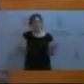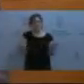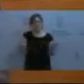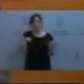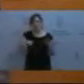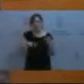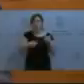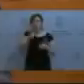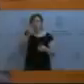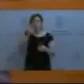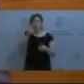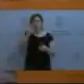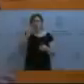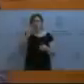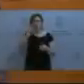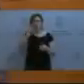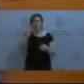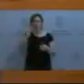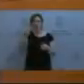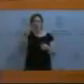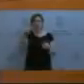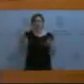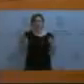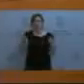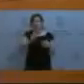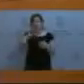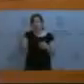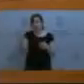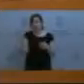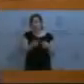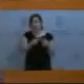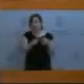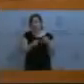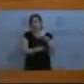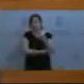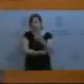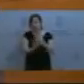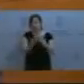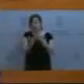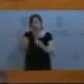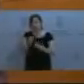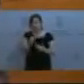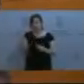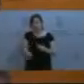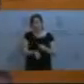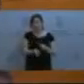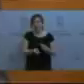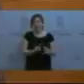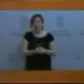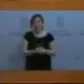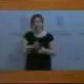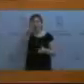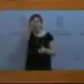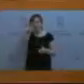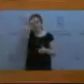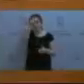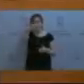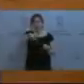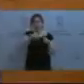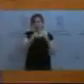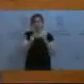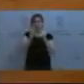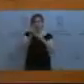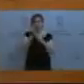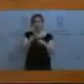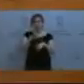Carballo, siglo XX, pues Fortunato de Selgas, Magín Berenguer, y fíjese, Helmut Schunk, el alemán al que le nombramos aquí en Asturias, doctor